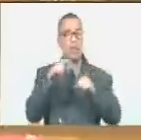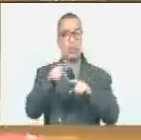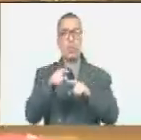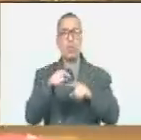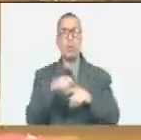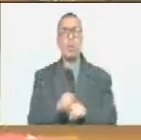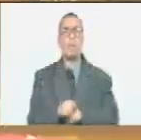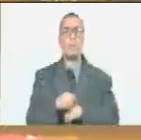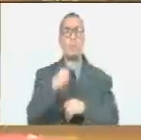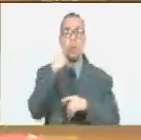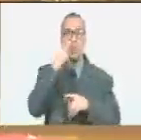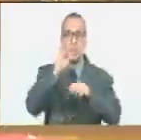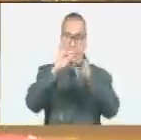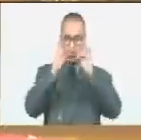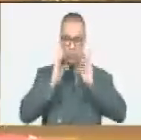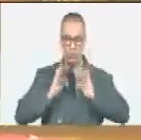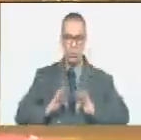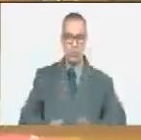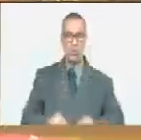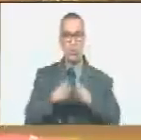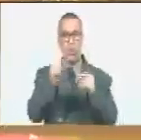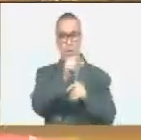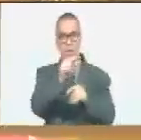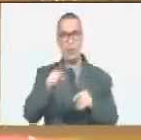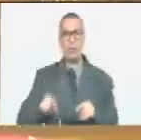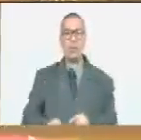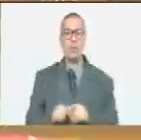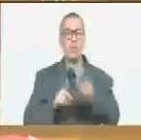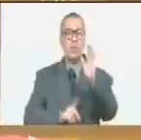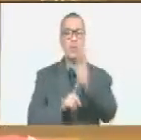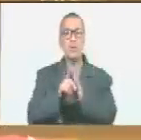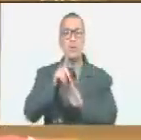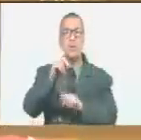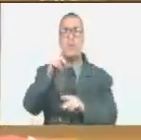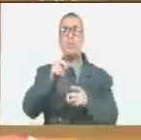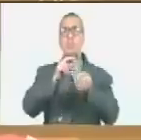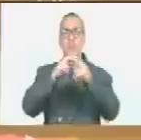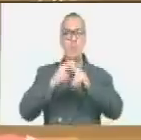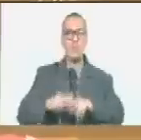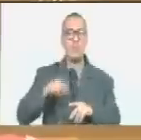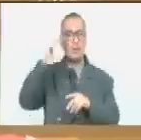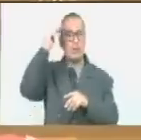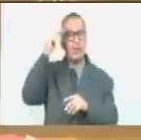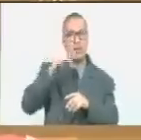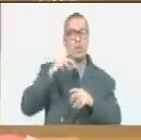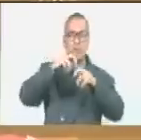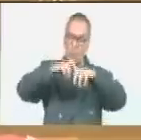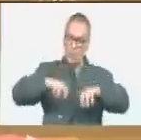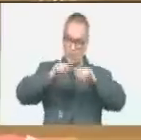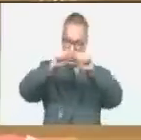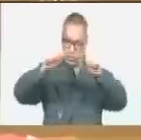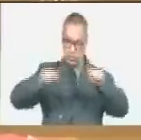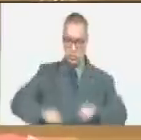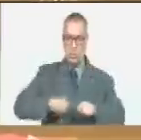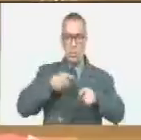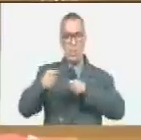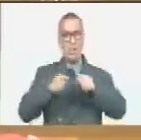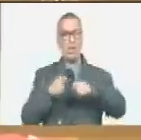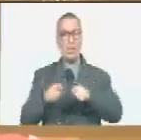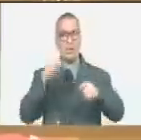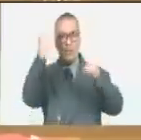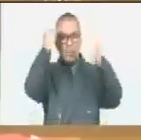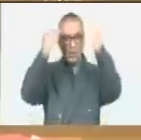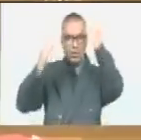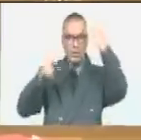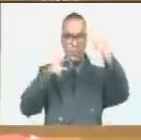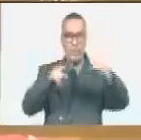abstracción, formar el carácter del individuo, desarrollando mecanismos mentales de análisis, reacción y